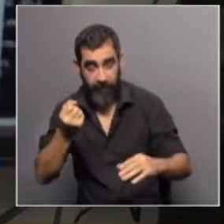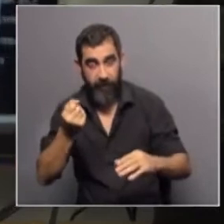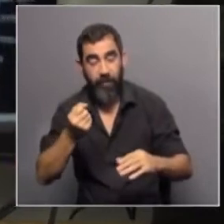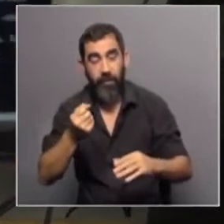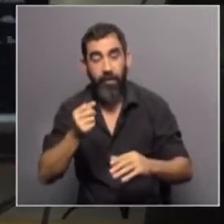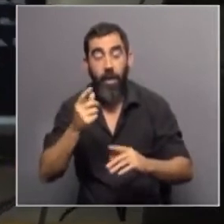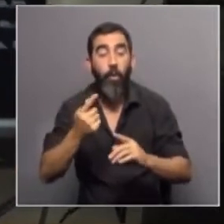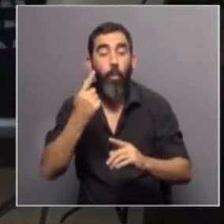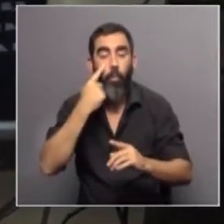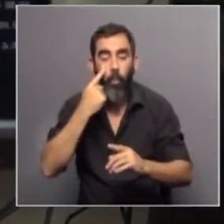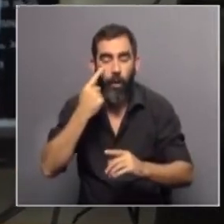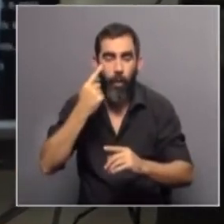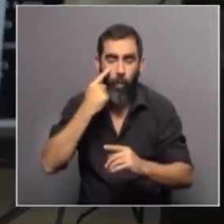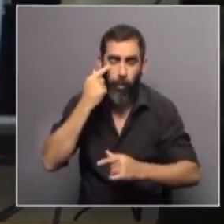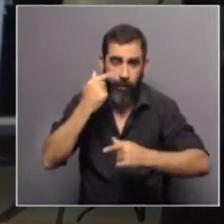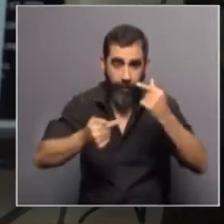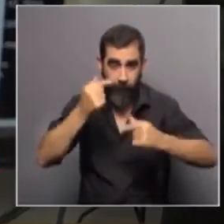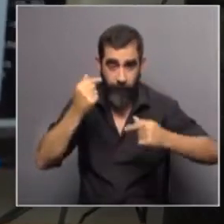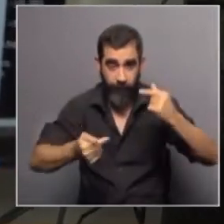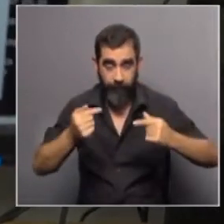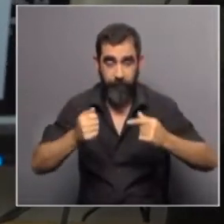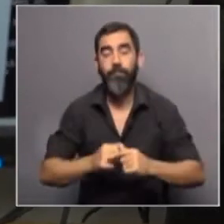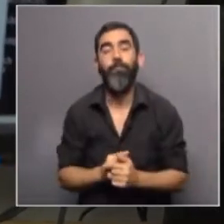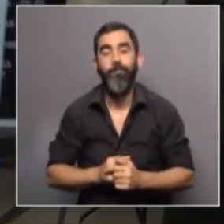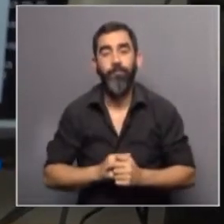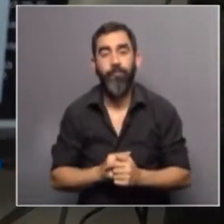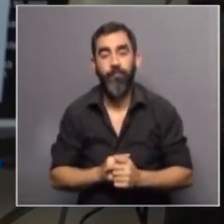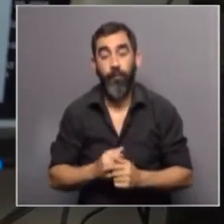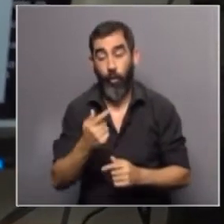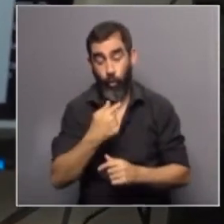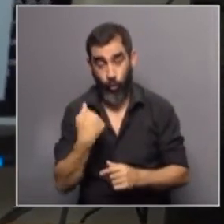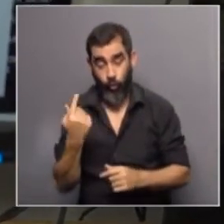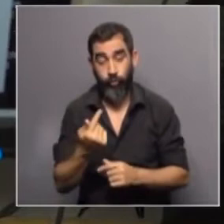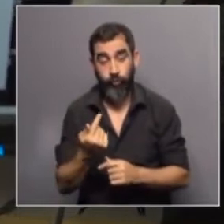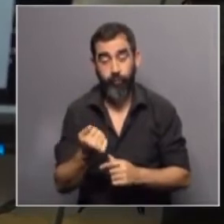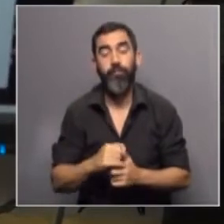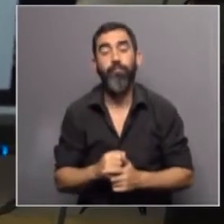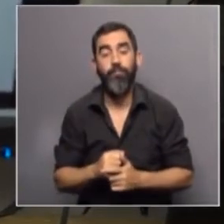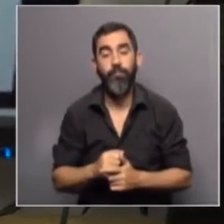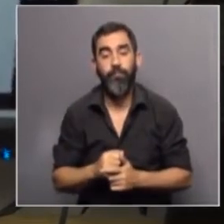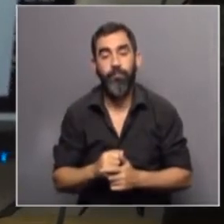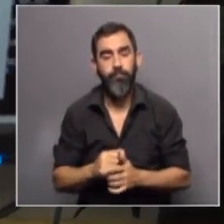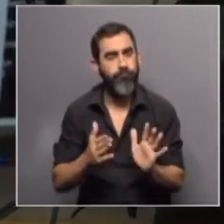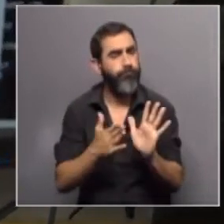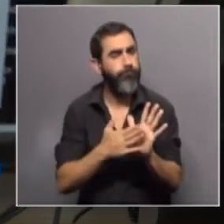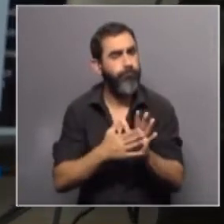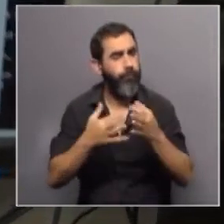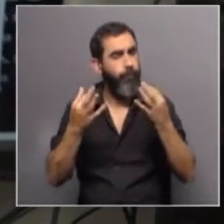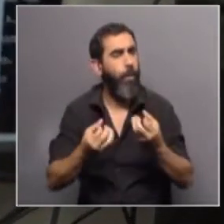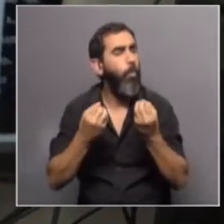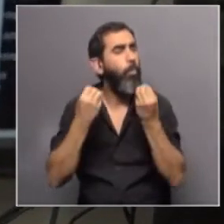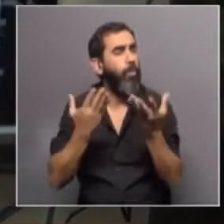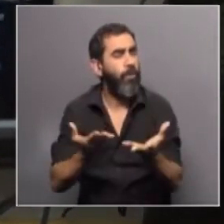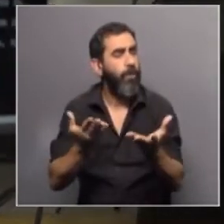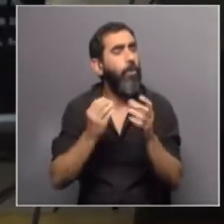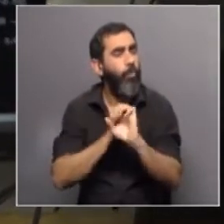que prueban a ese factor de transcripción, nosotros vamos a verificar la razón por la cual